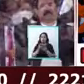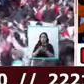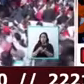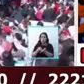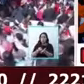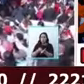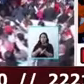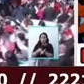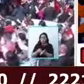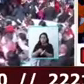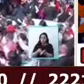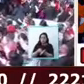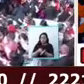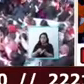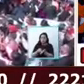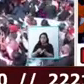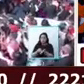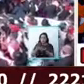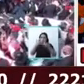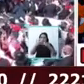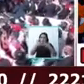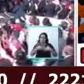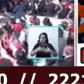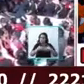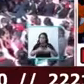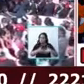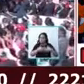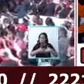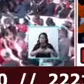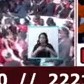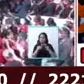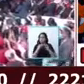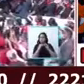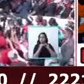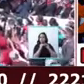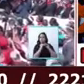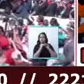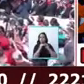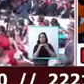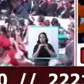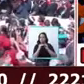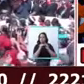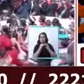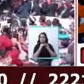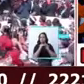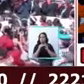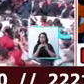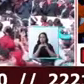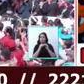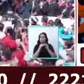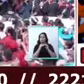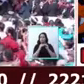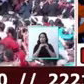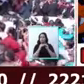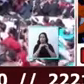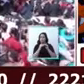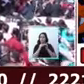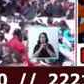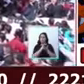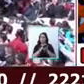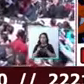canasta básica. ¿Verdad? Creo que es una cosa sumamente difícil. Yo sé que ahí son factores endógenos y